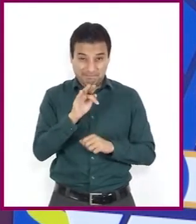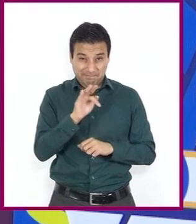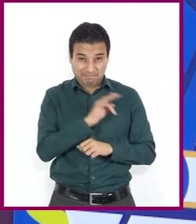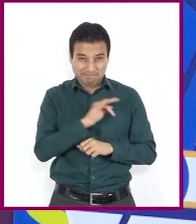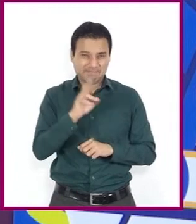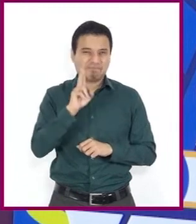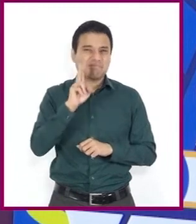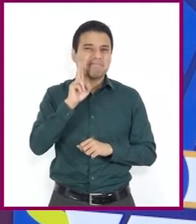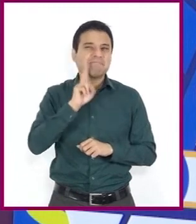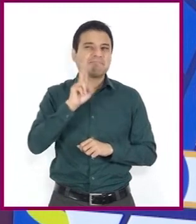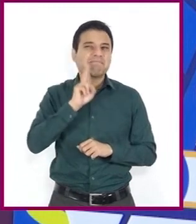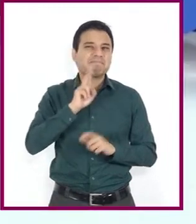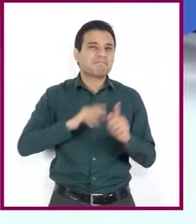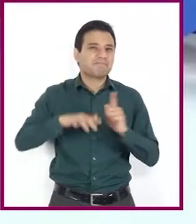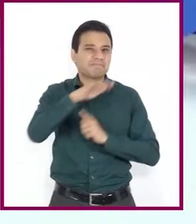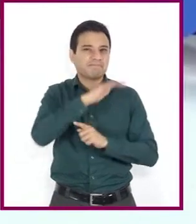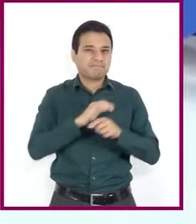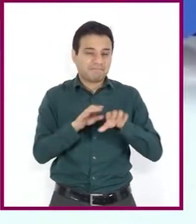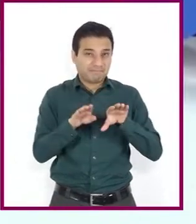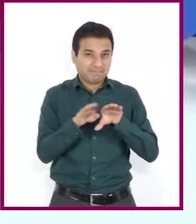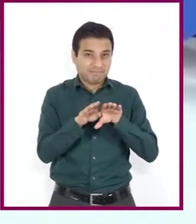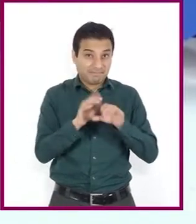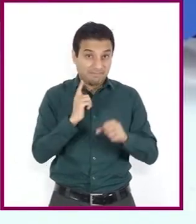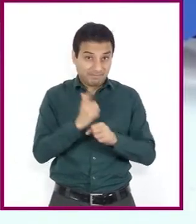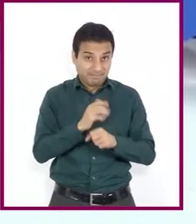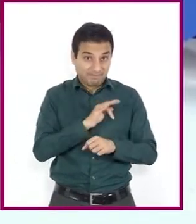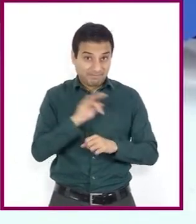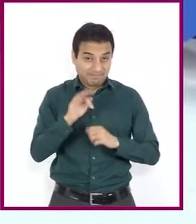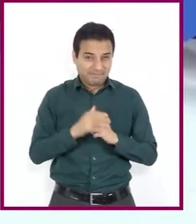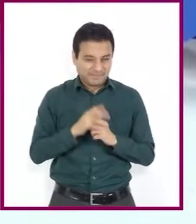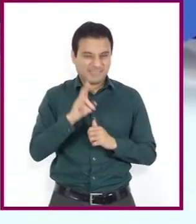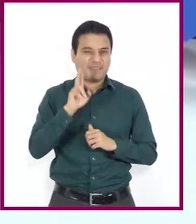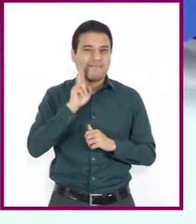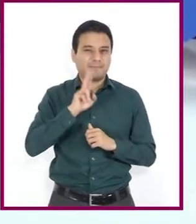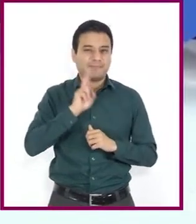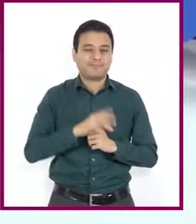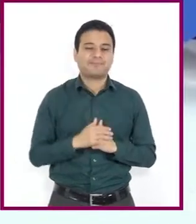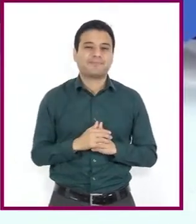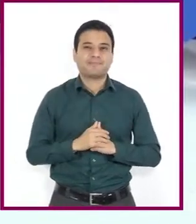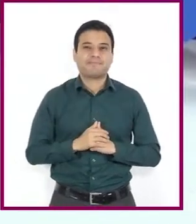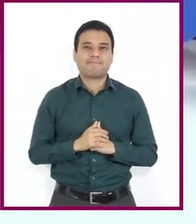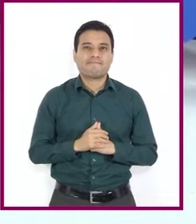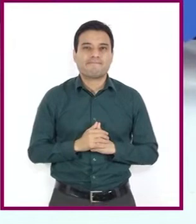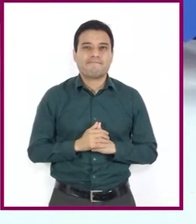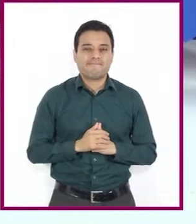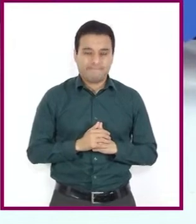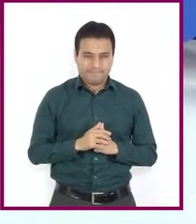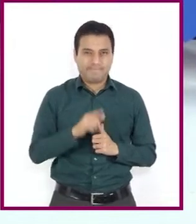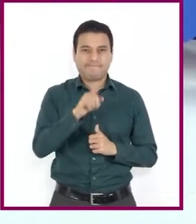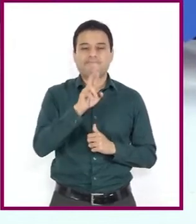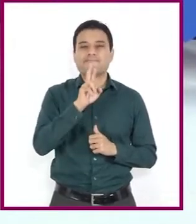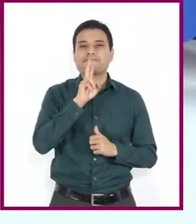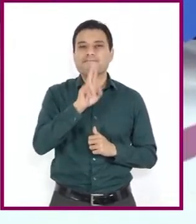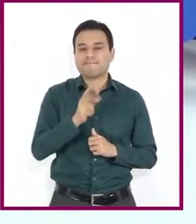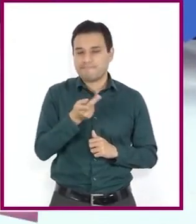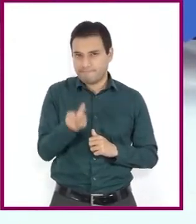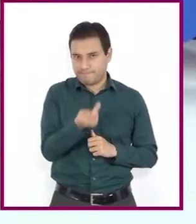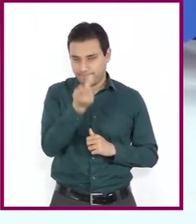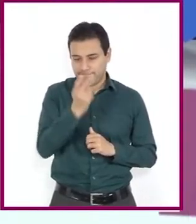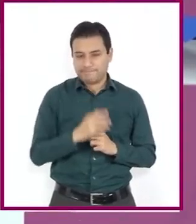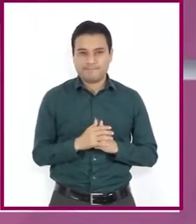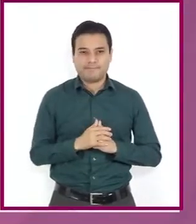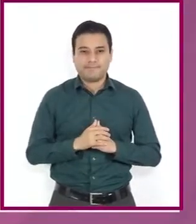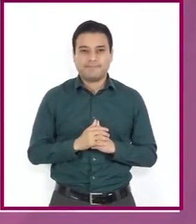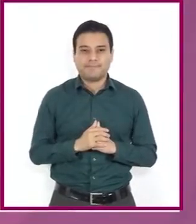el segundo reto? ¿Sí? Vamos a ver si es cierto. Respondan esta pregunta.